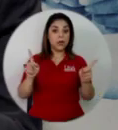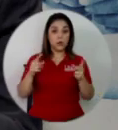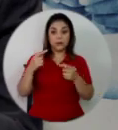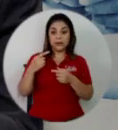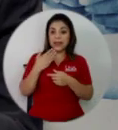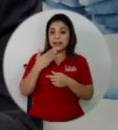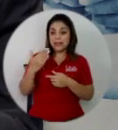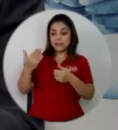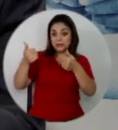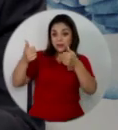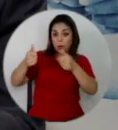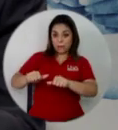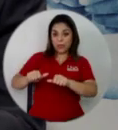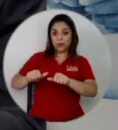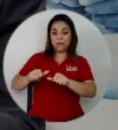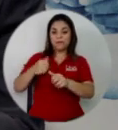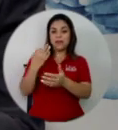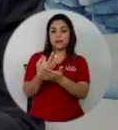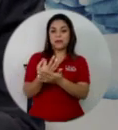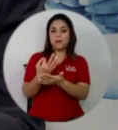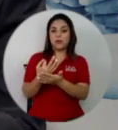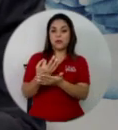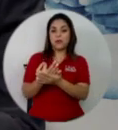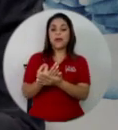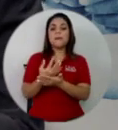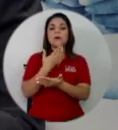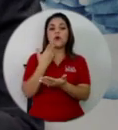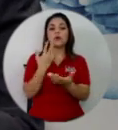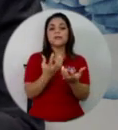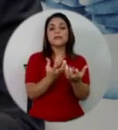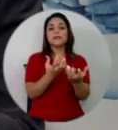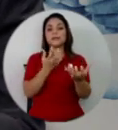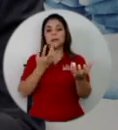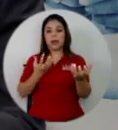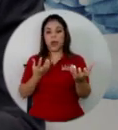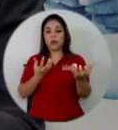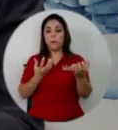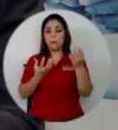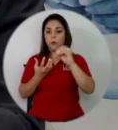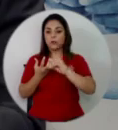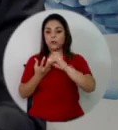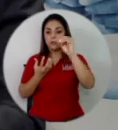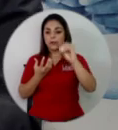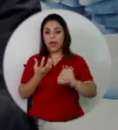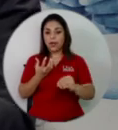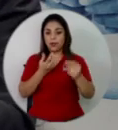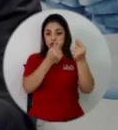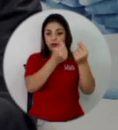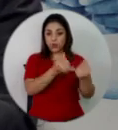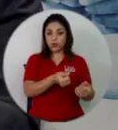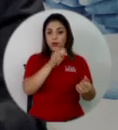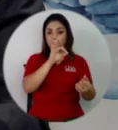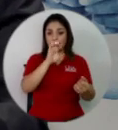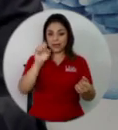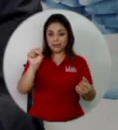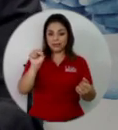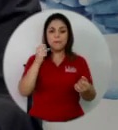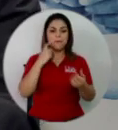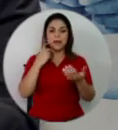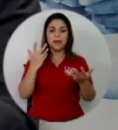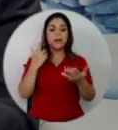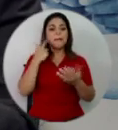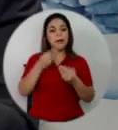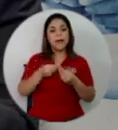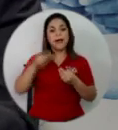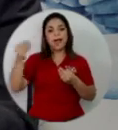nuevo convenio de financiamiento se iba a separar un porcentaje de los recursos del FES. En principio era para poder dar